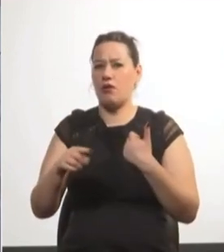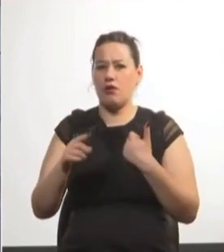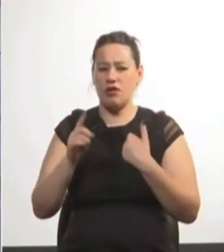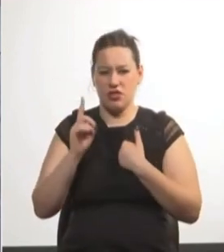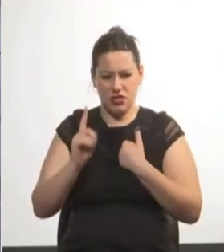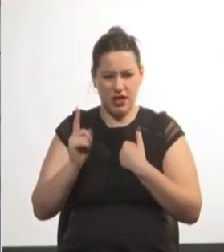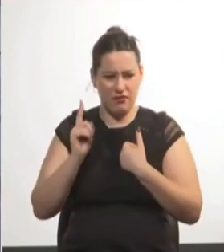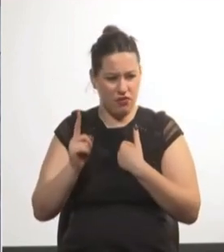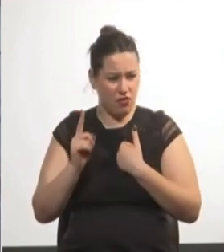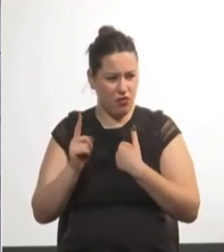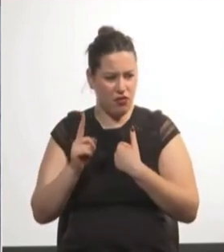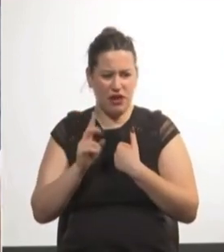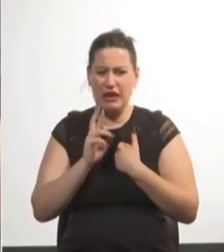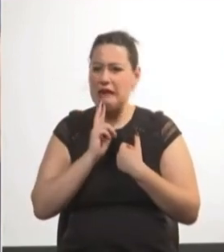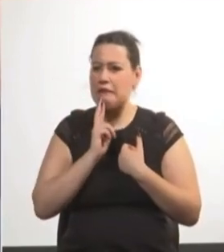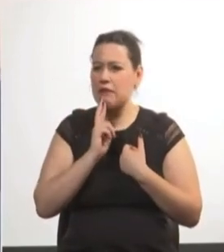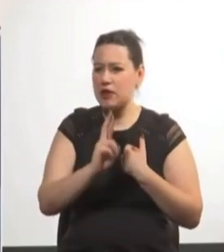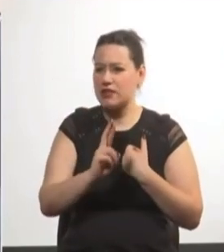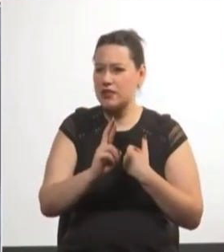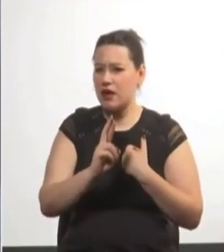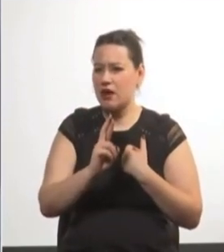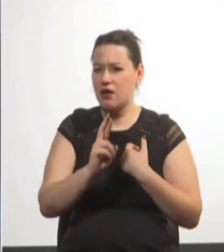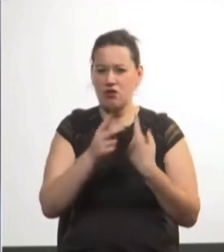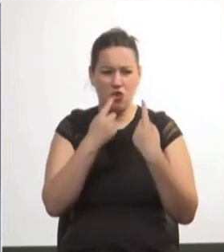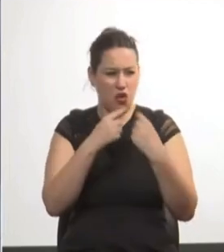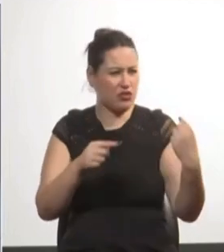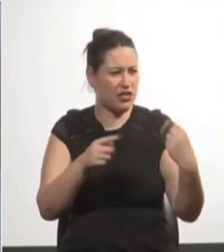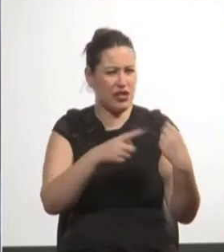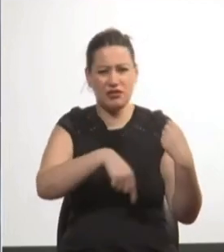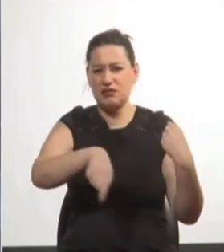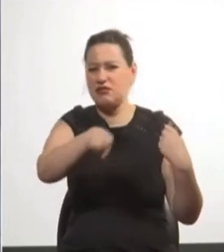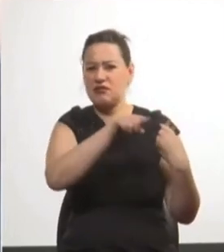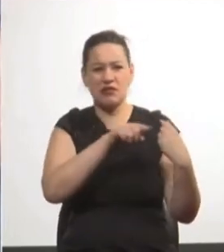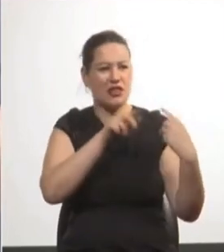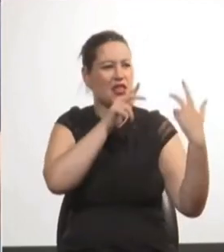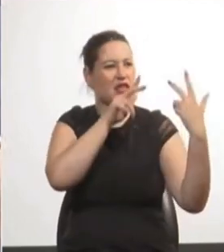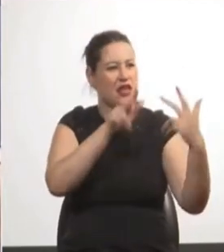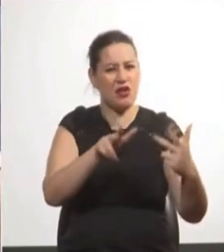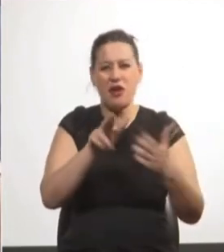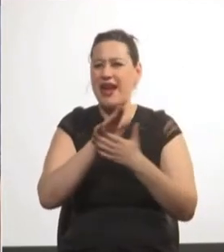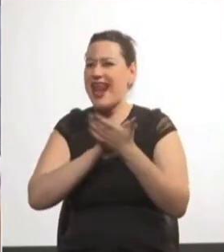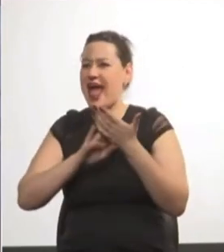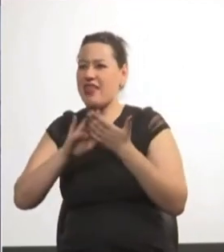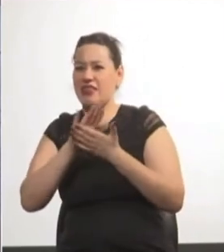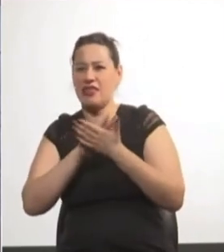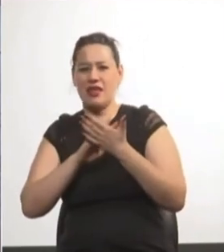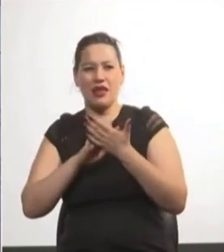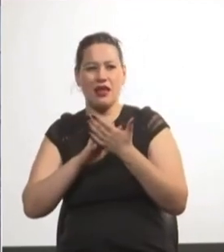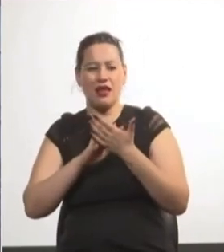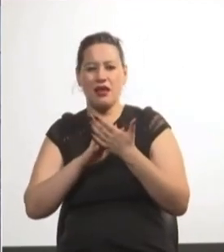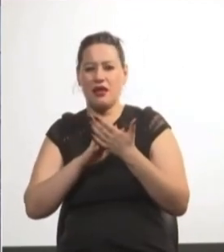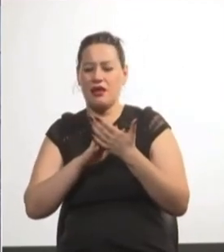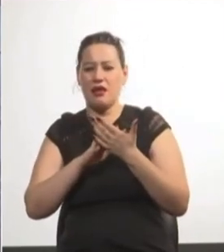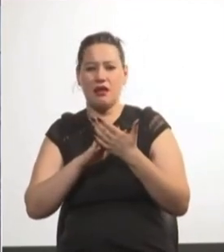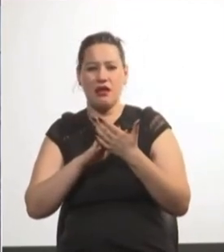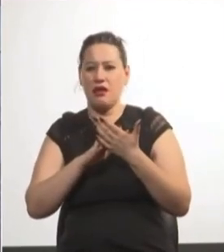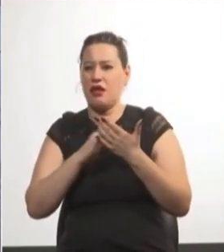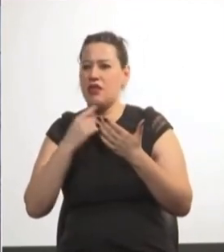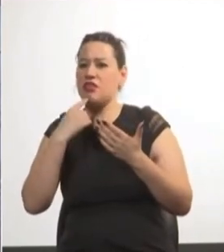algunas respuestas vinculadas a cosas que se dijeron, que nadie las desmintió y que quedaron en